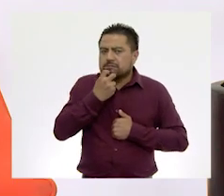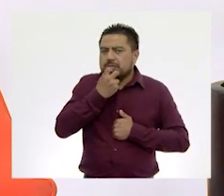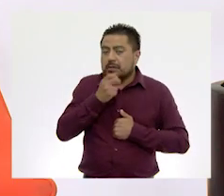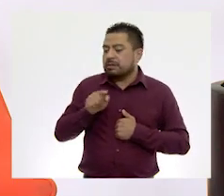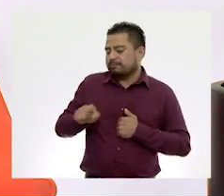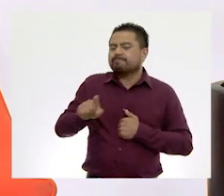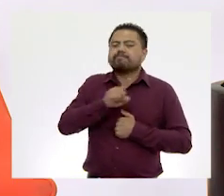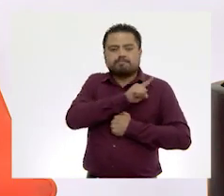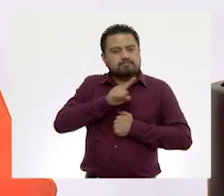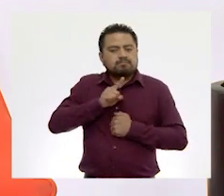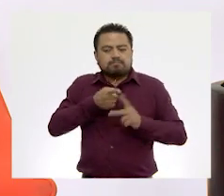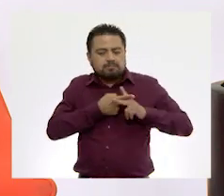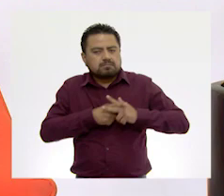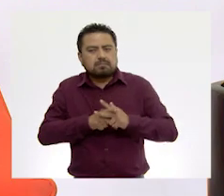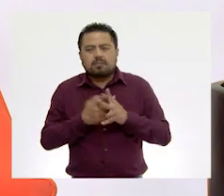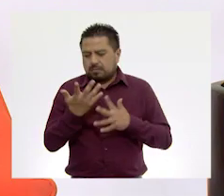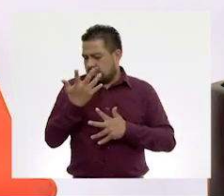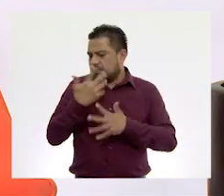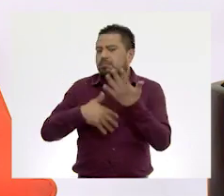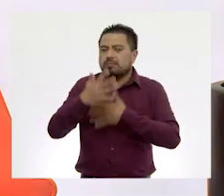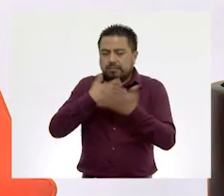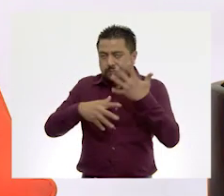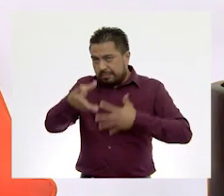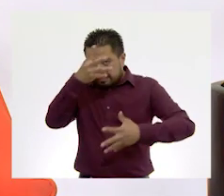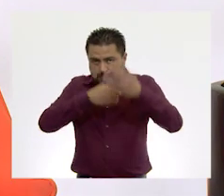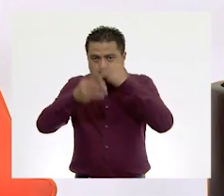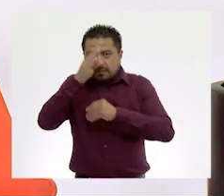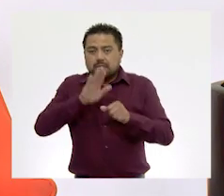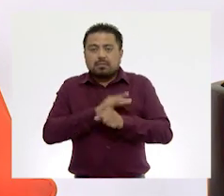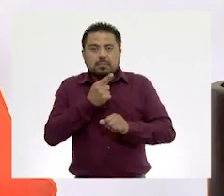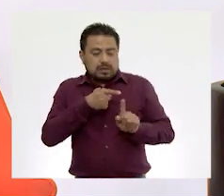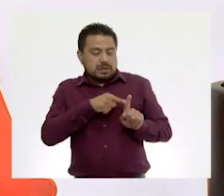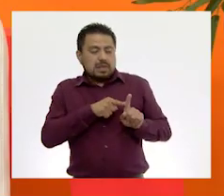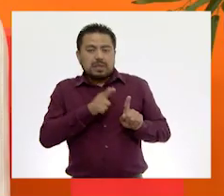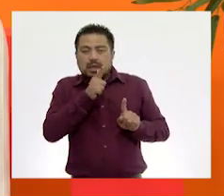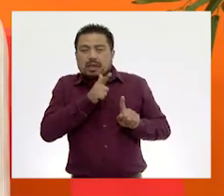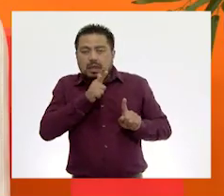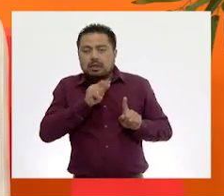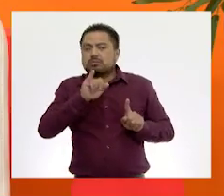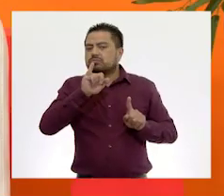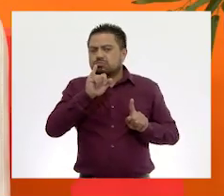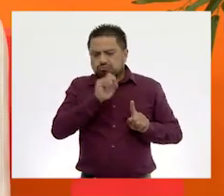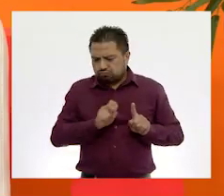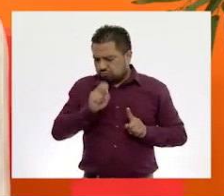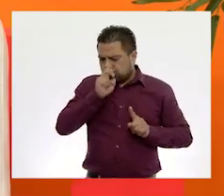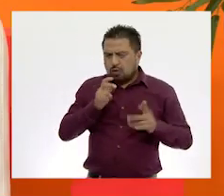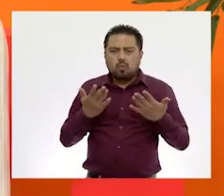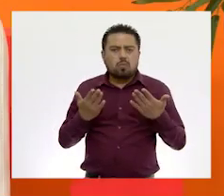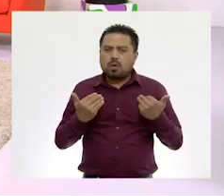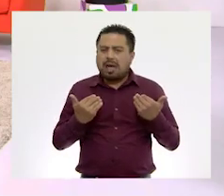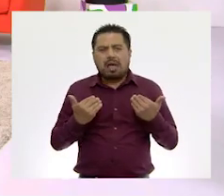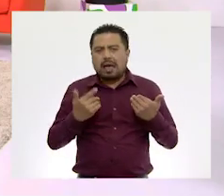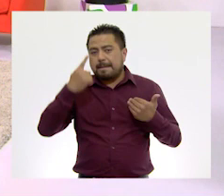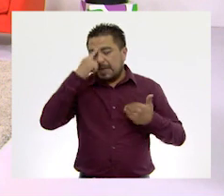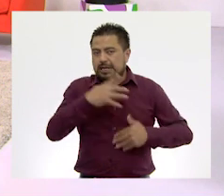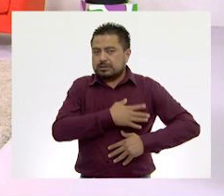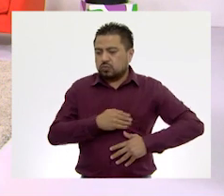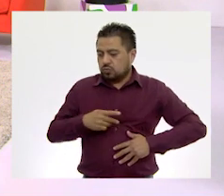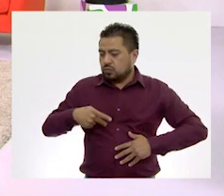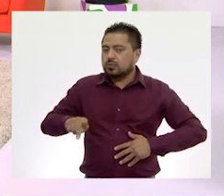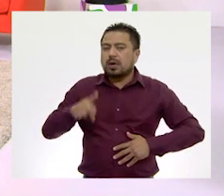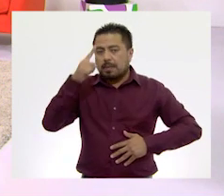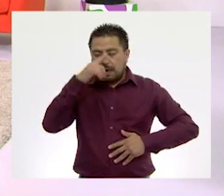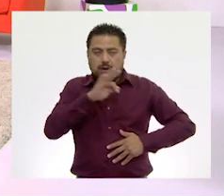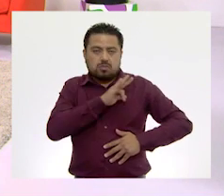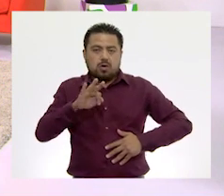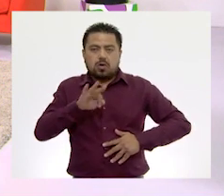Ellos tienen que empezar a aprender lengua de señas porque esa lengua sí no tiene ninguna restricción para su hijo, para